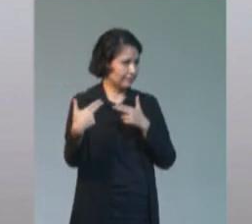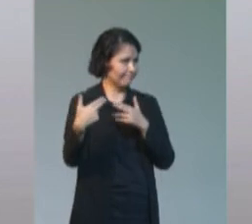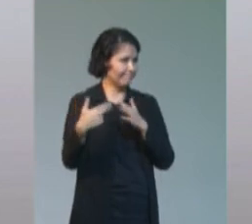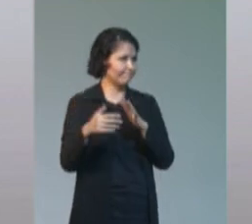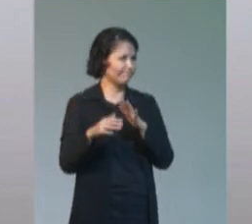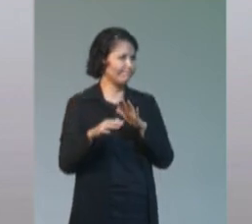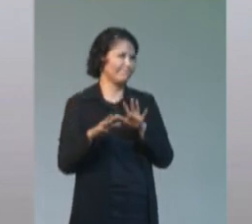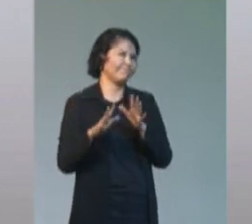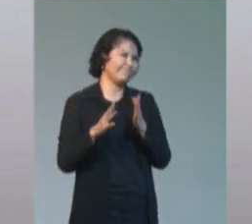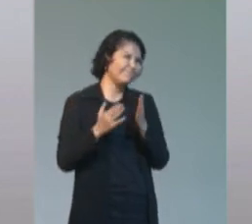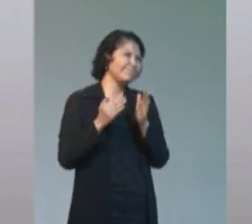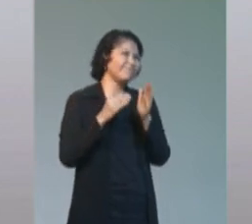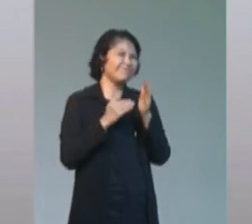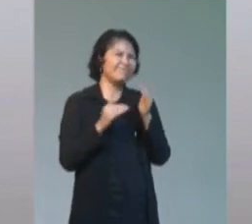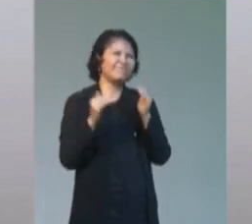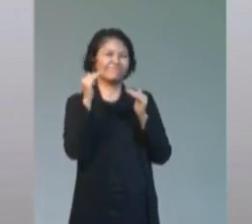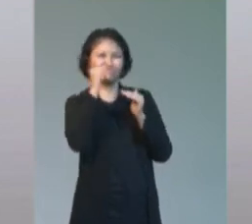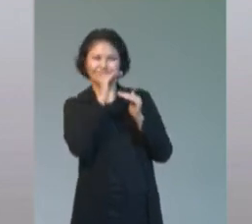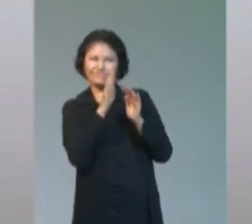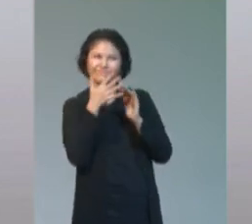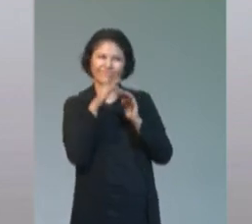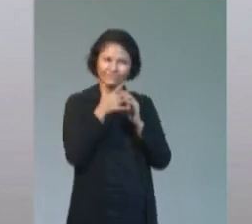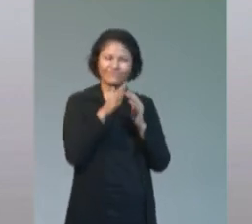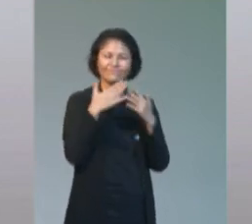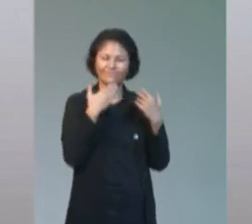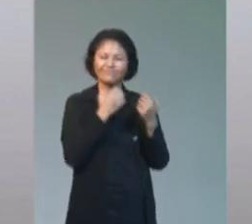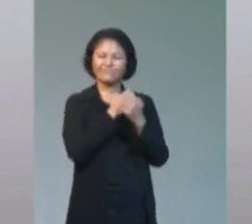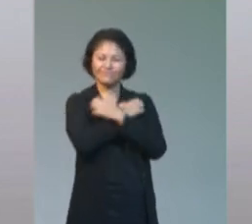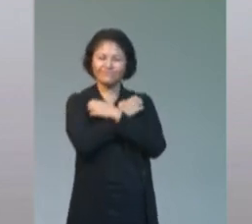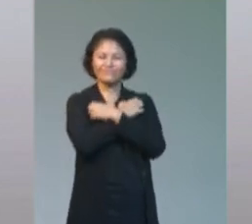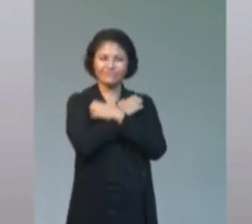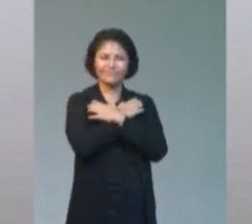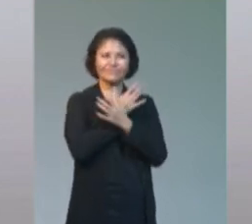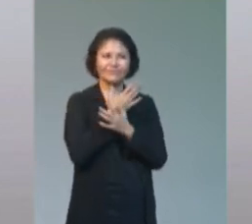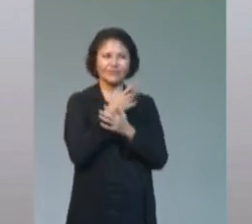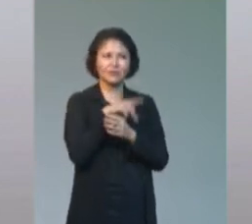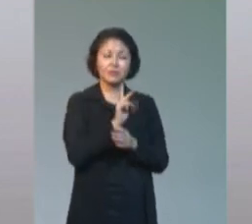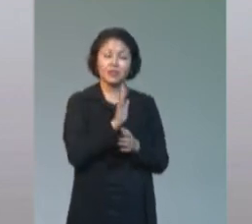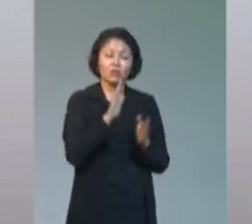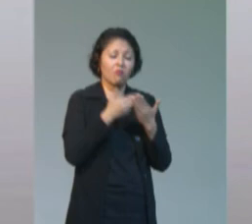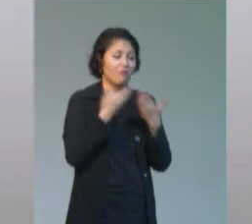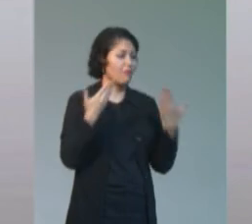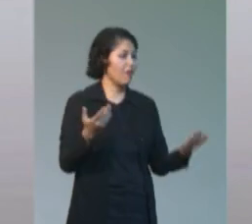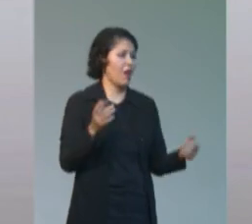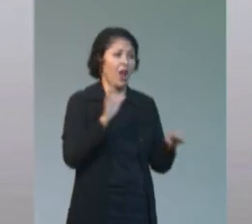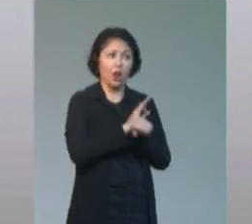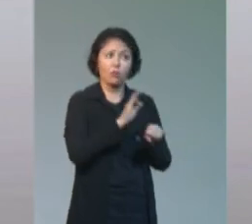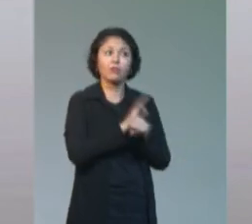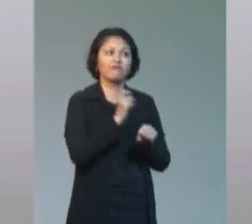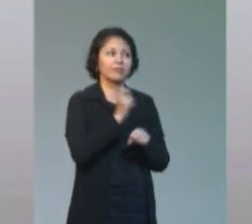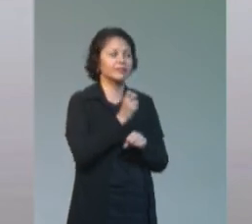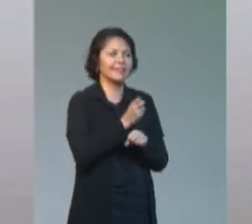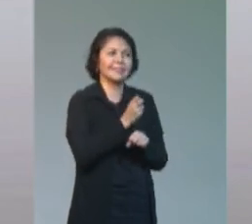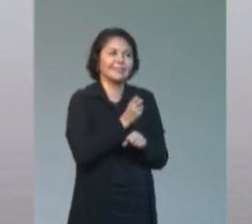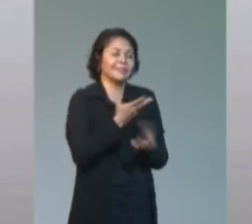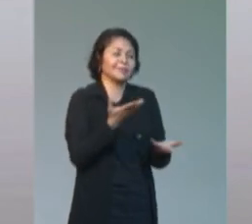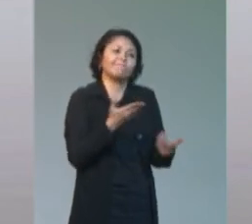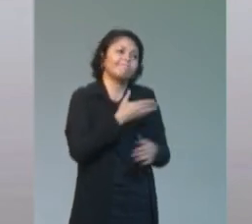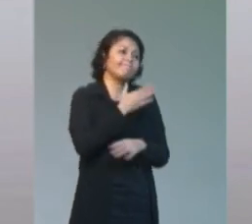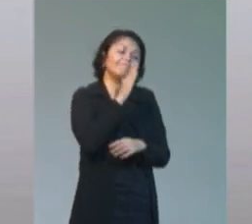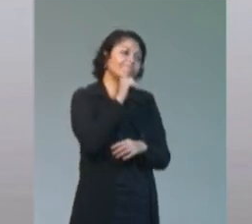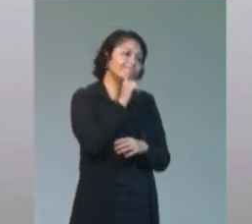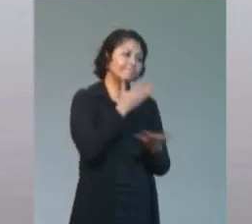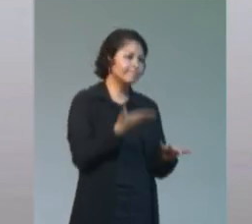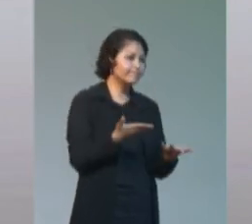de segunda calidad yo creo que hoy eso nadie puede defenderlo la educación a distancia y el viernes es